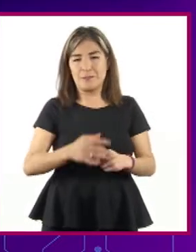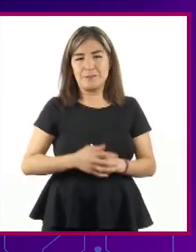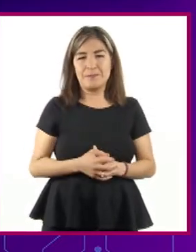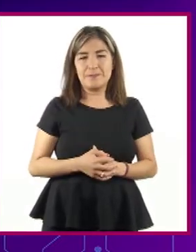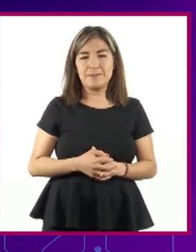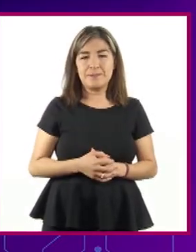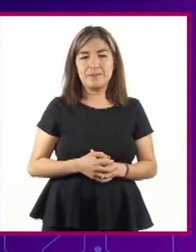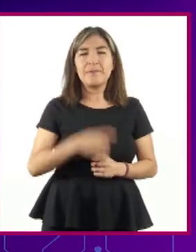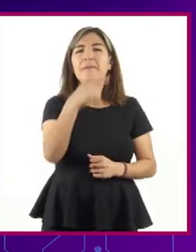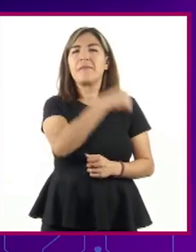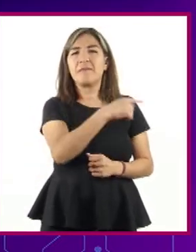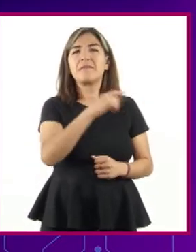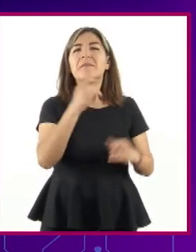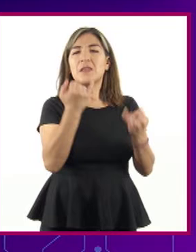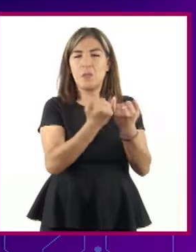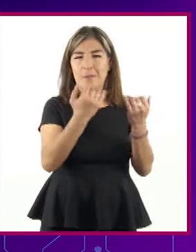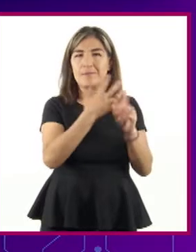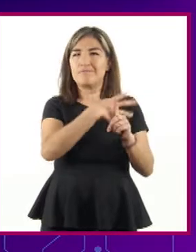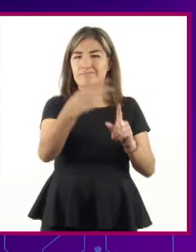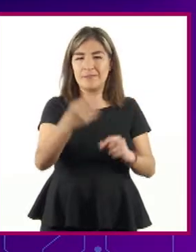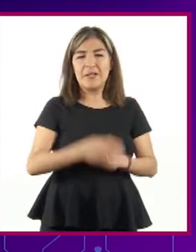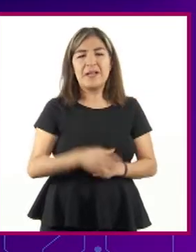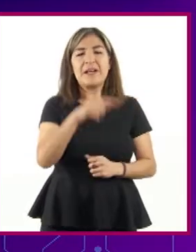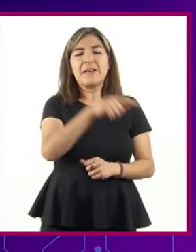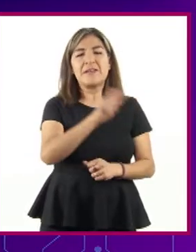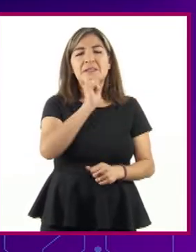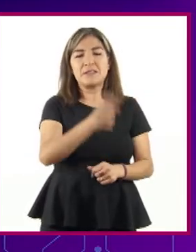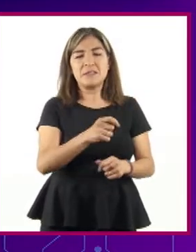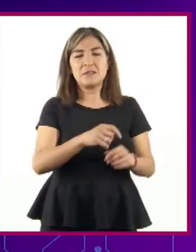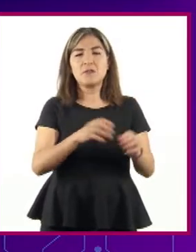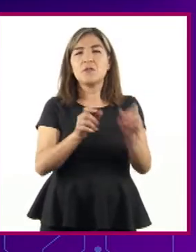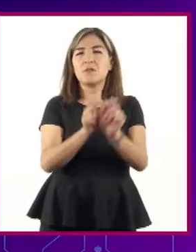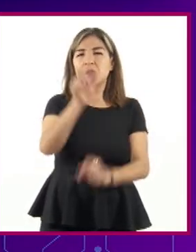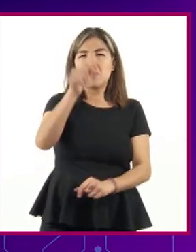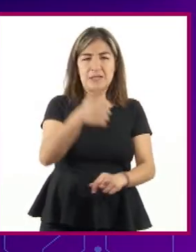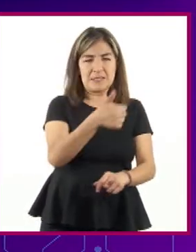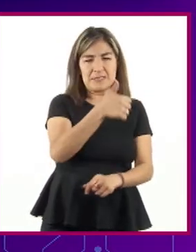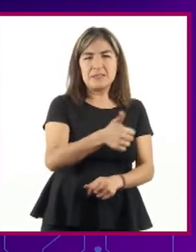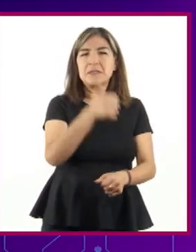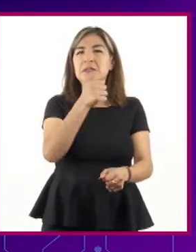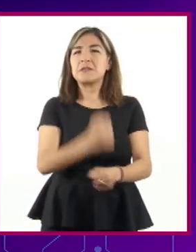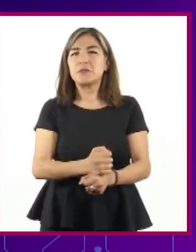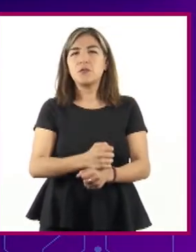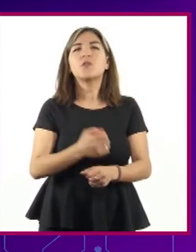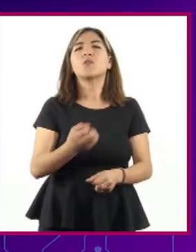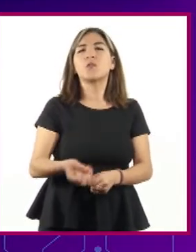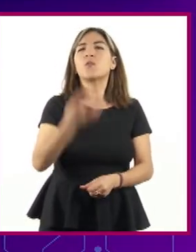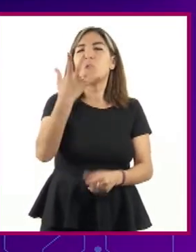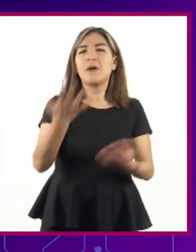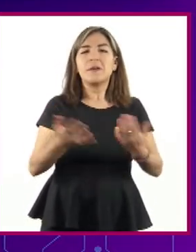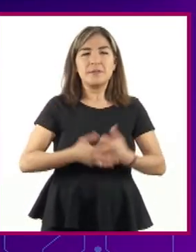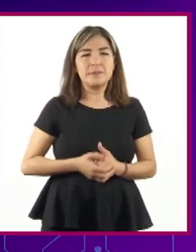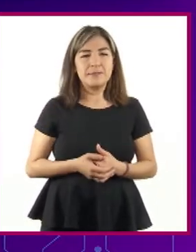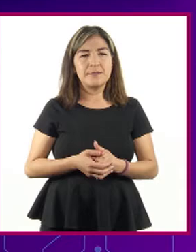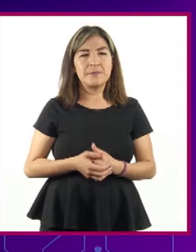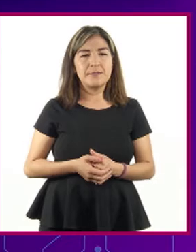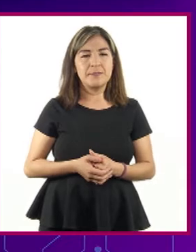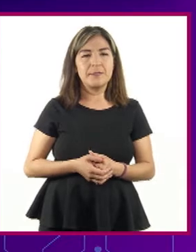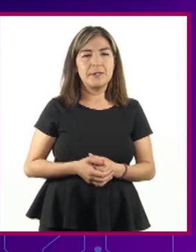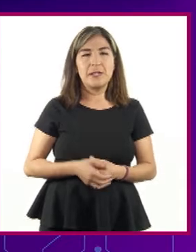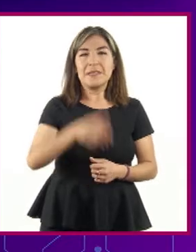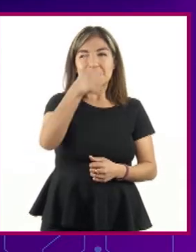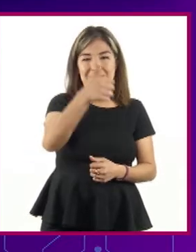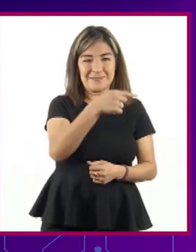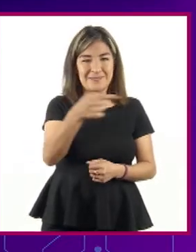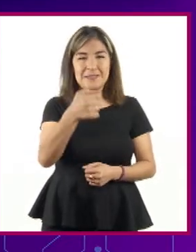Aquí cabe hacernos una pregunta. ¿A cuántos sextos equivale un entero? 6 sextos son igual a un